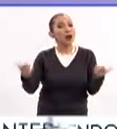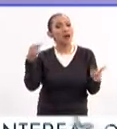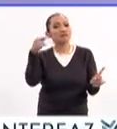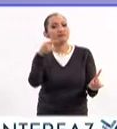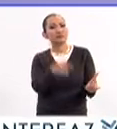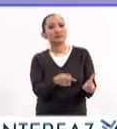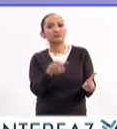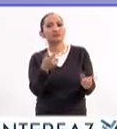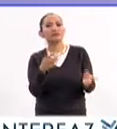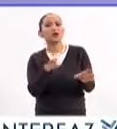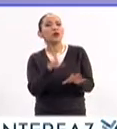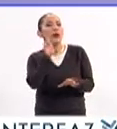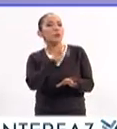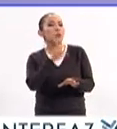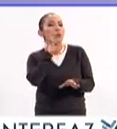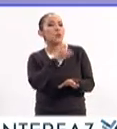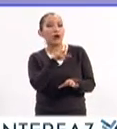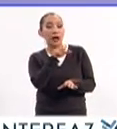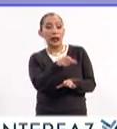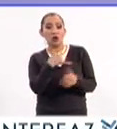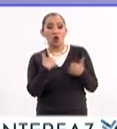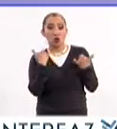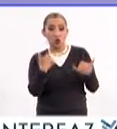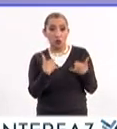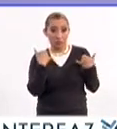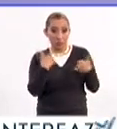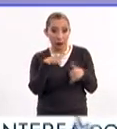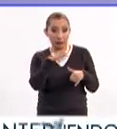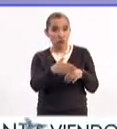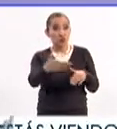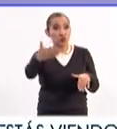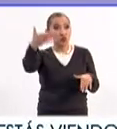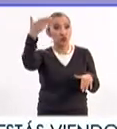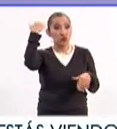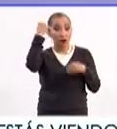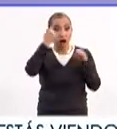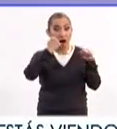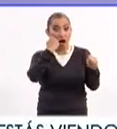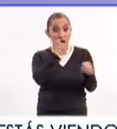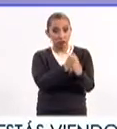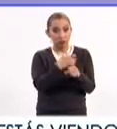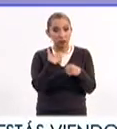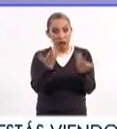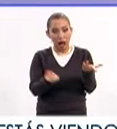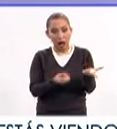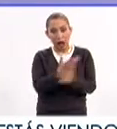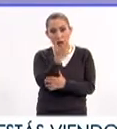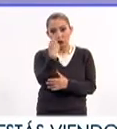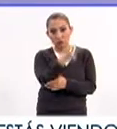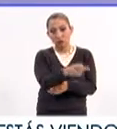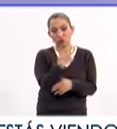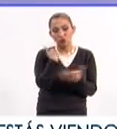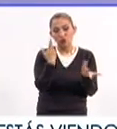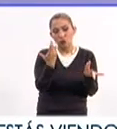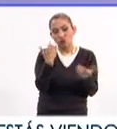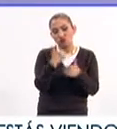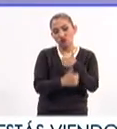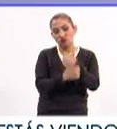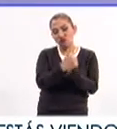precisamente de una mujer que es joven y que desde hace ya muchos años, desde que salió de su carrera, se ha dedicado